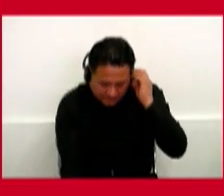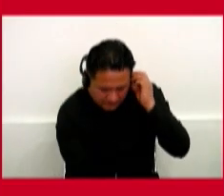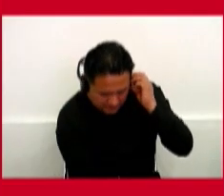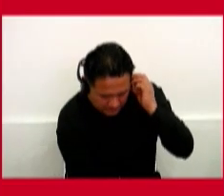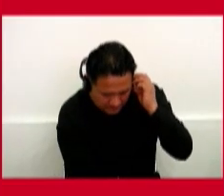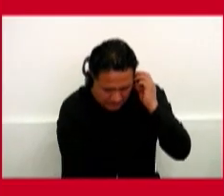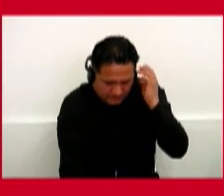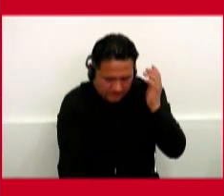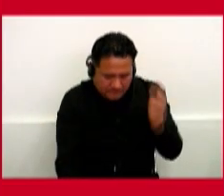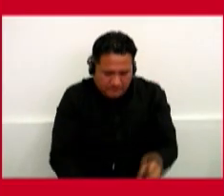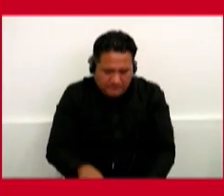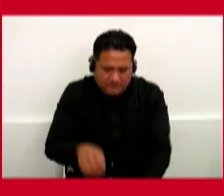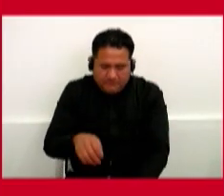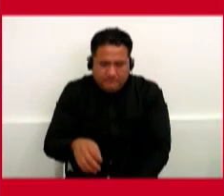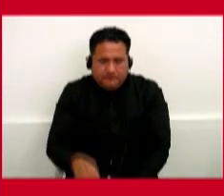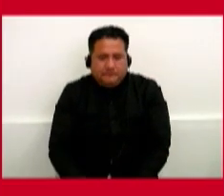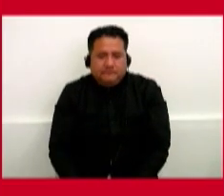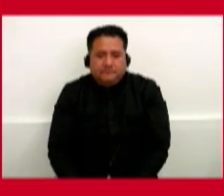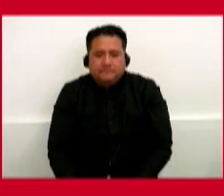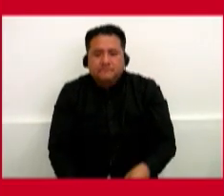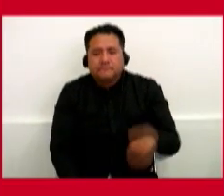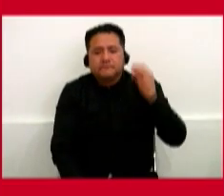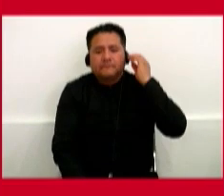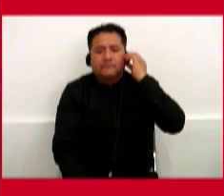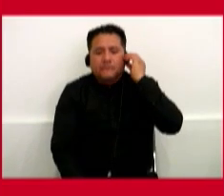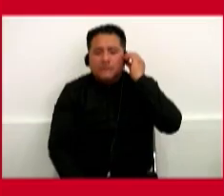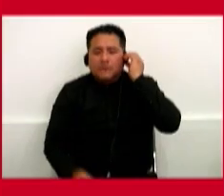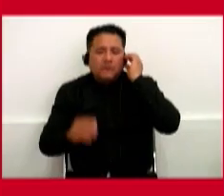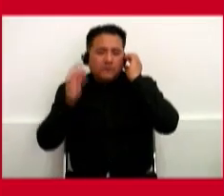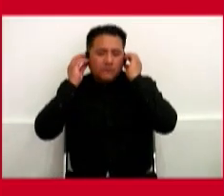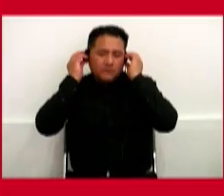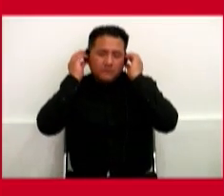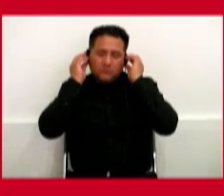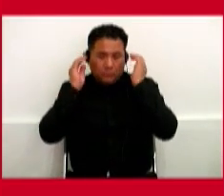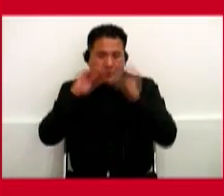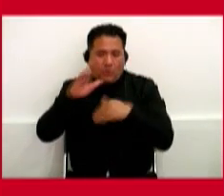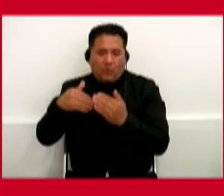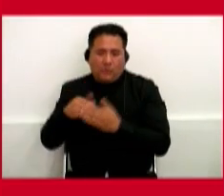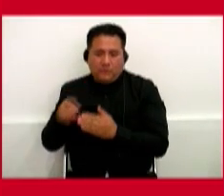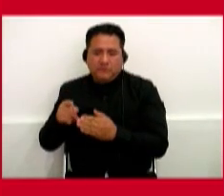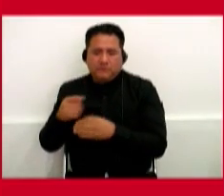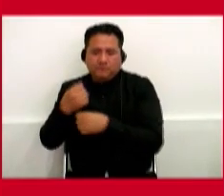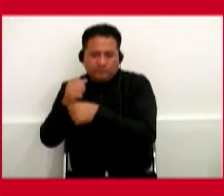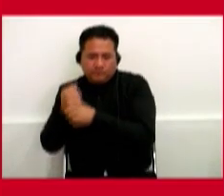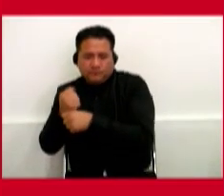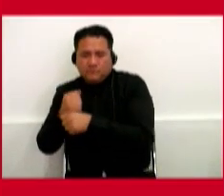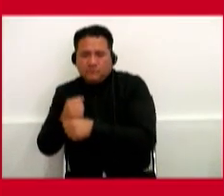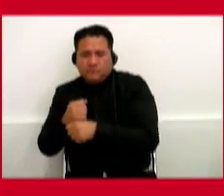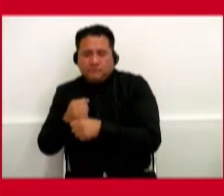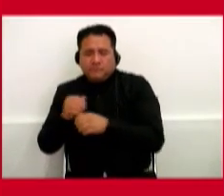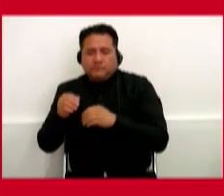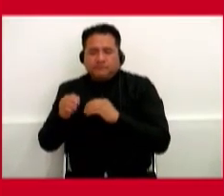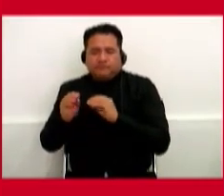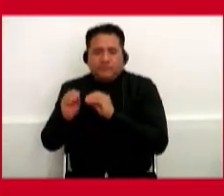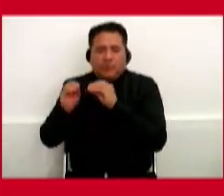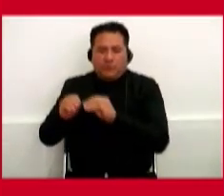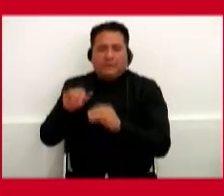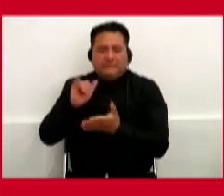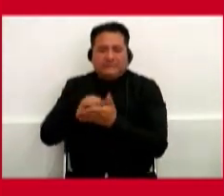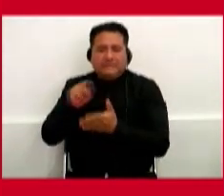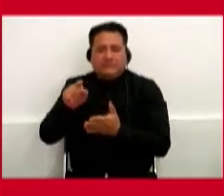de construcción por etapas, ¿no? Todos estos fenómenos deberían estar definidos en este punto.